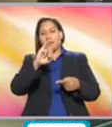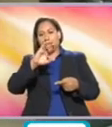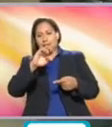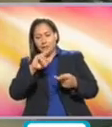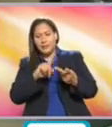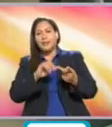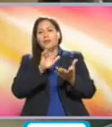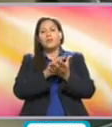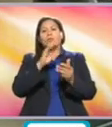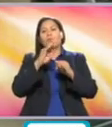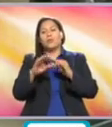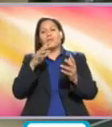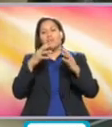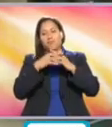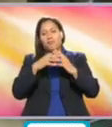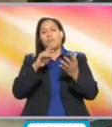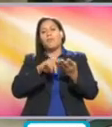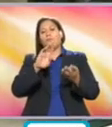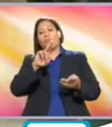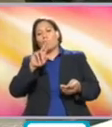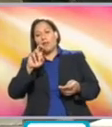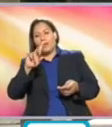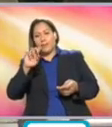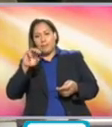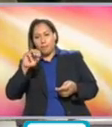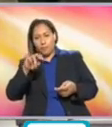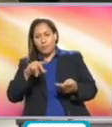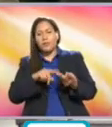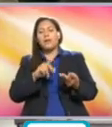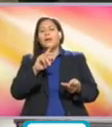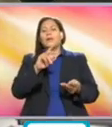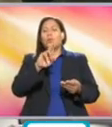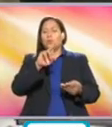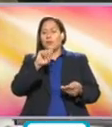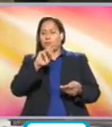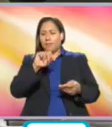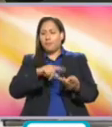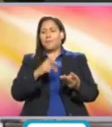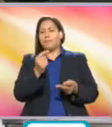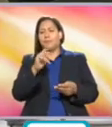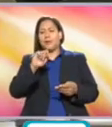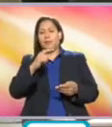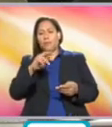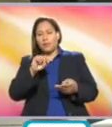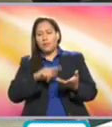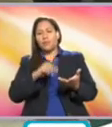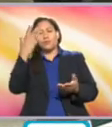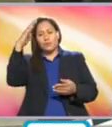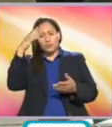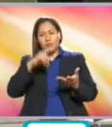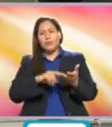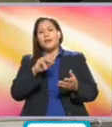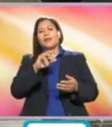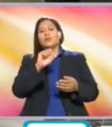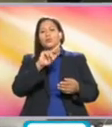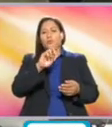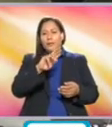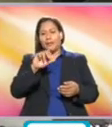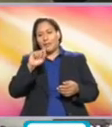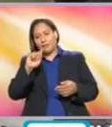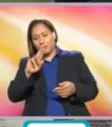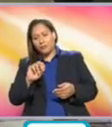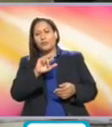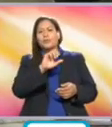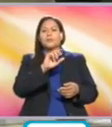torta Último Guerrero, torta Blue Demon, torta Ultraman, Perro Aguayo, Solar, Superastro, Mini Superastro,